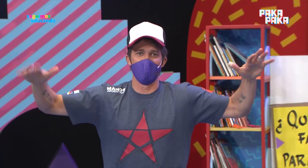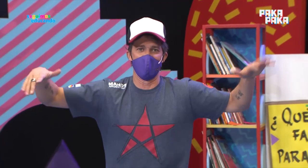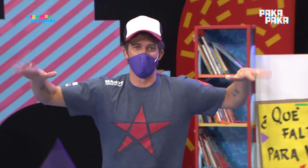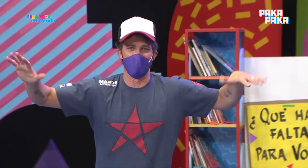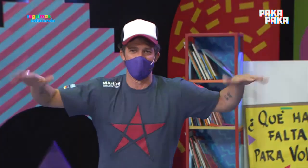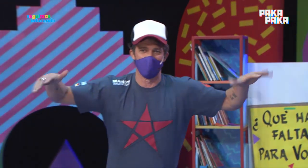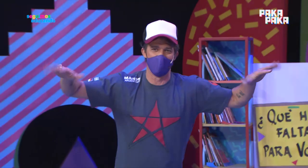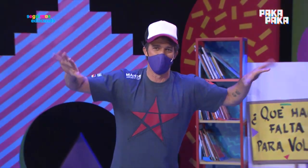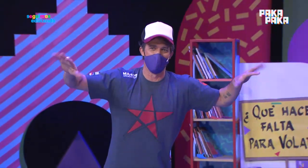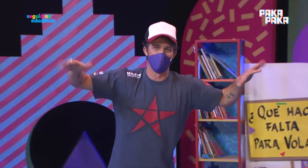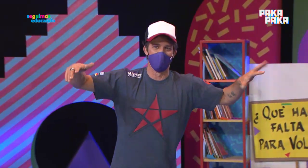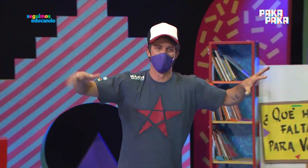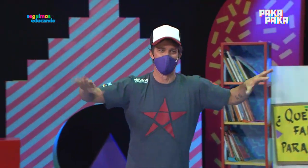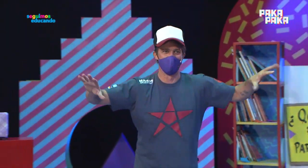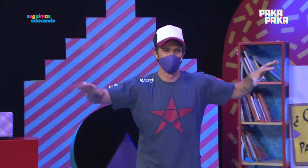¡Lara!